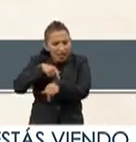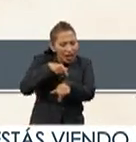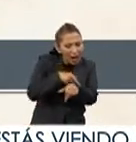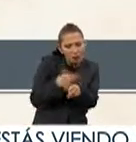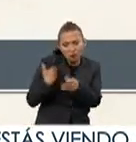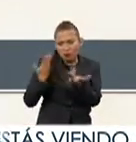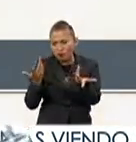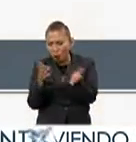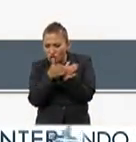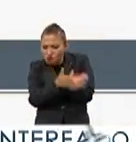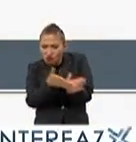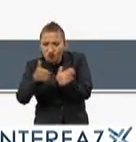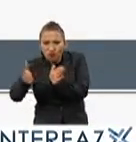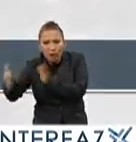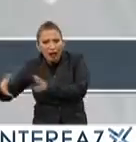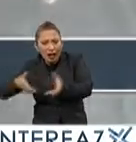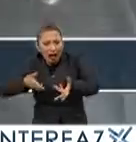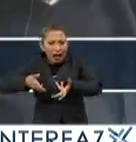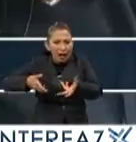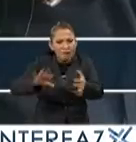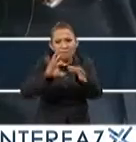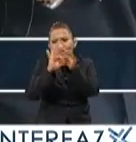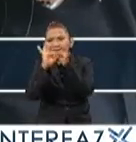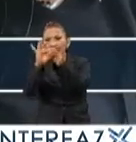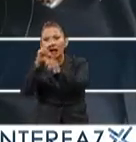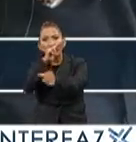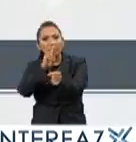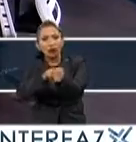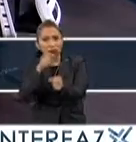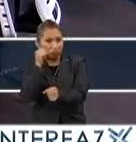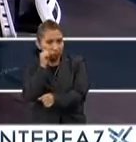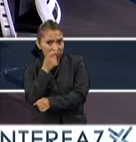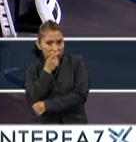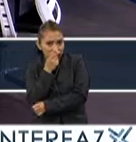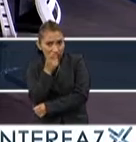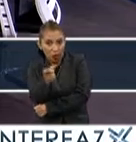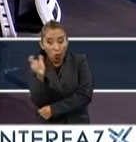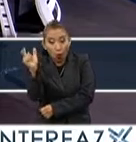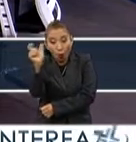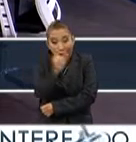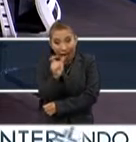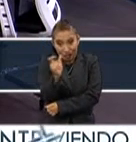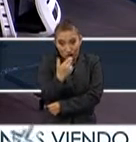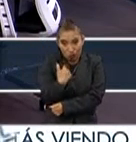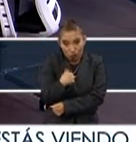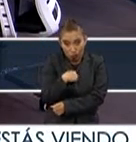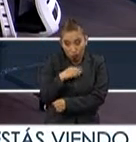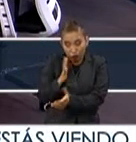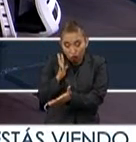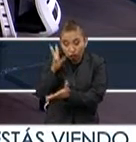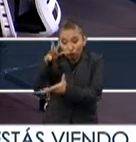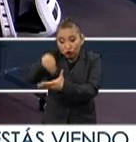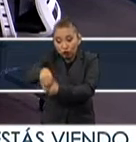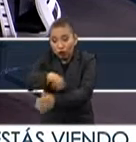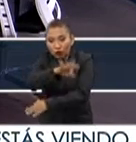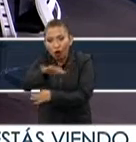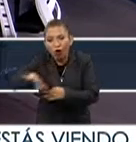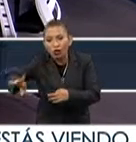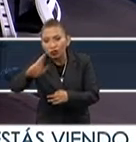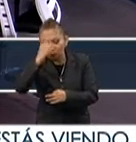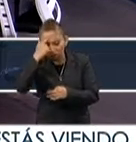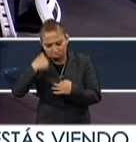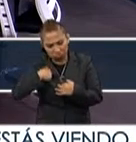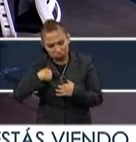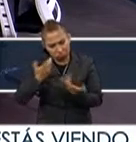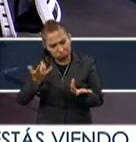los ritmos, caminar con la naturaleza. Yo siempre he dicho que en el momento en que nos incluyamos todos, que nos